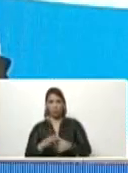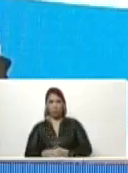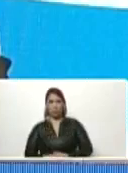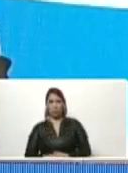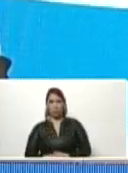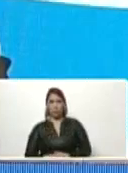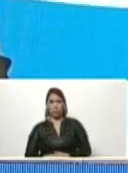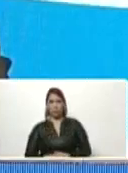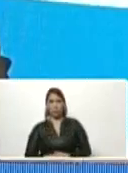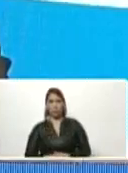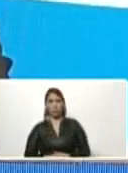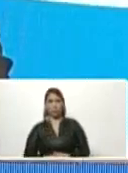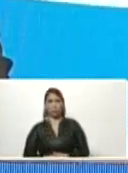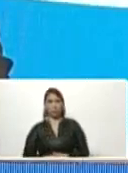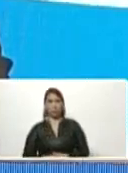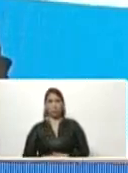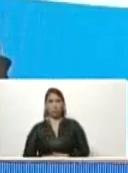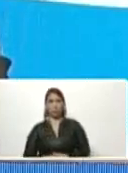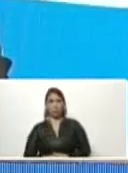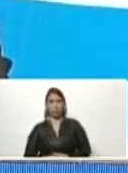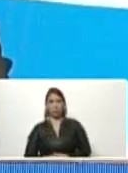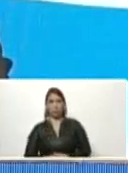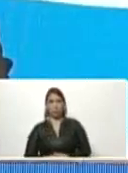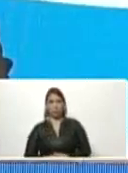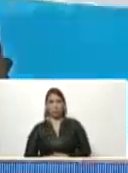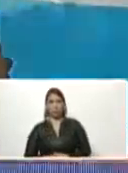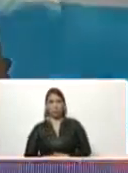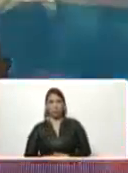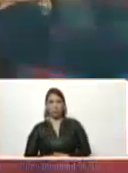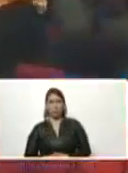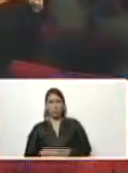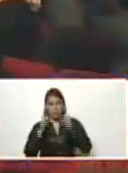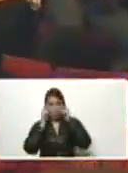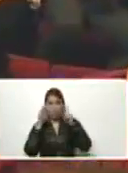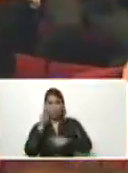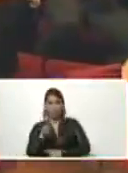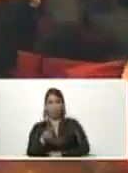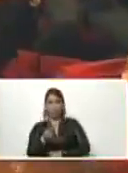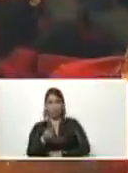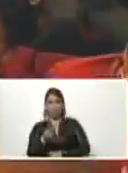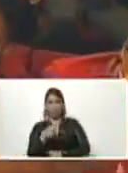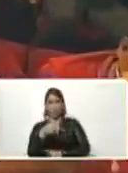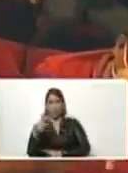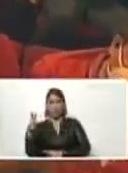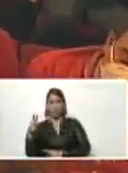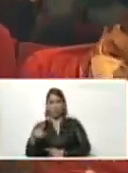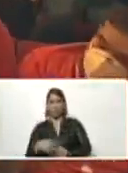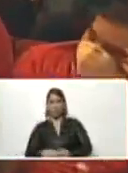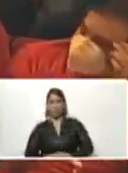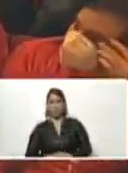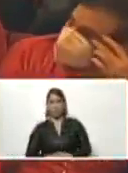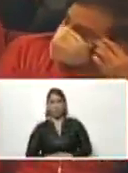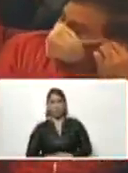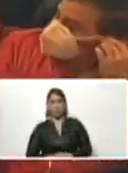Préstale un micrófono, ¿vale? Me sorprendió cuando lo vi en la cámara, cuando lo vi en la pantalla.